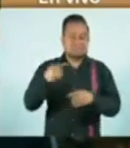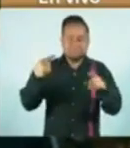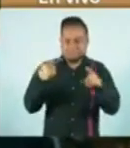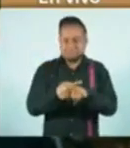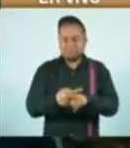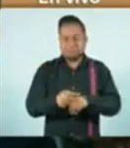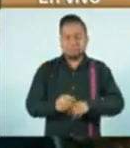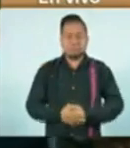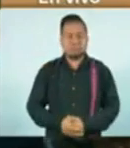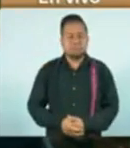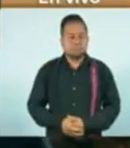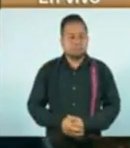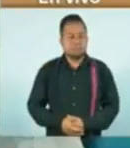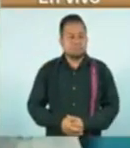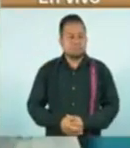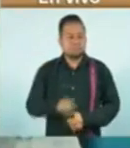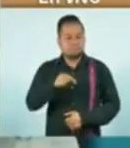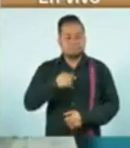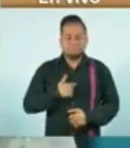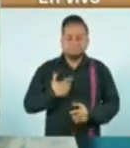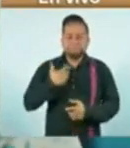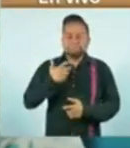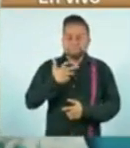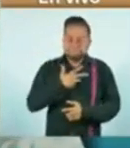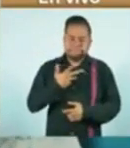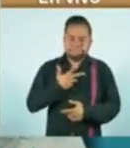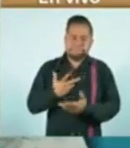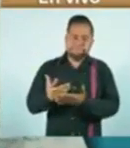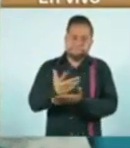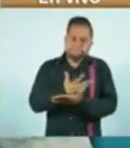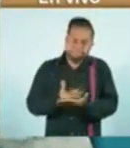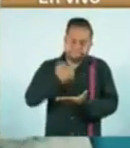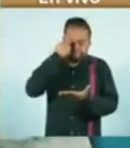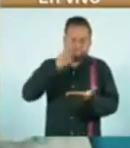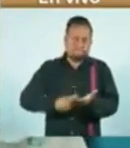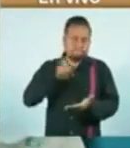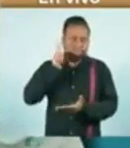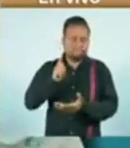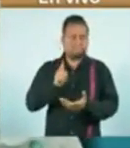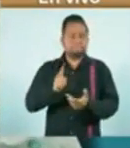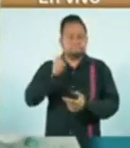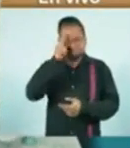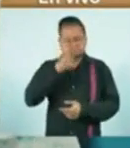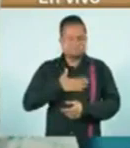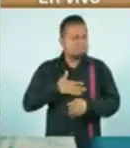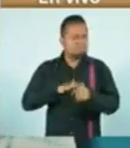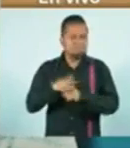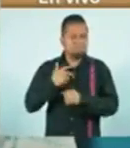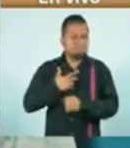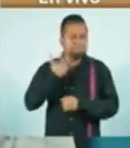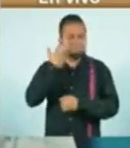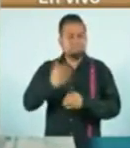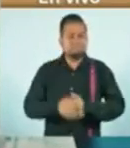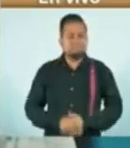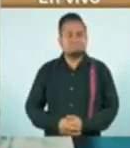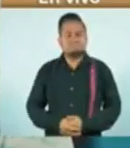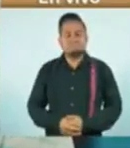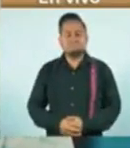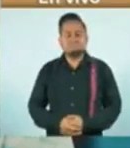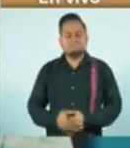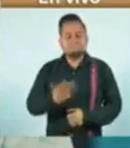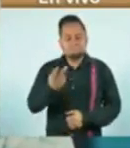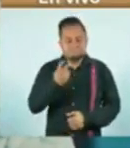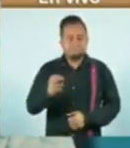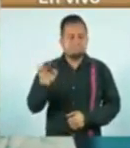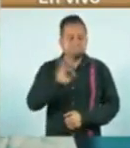sobre todo ganas de creer. Esperanza para mí puede ser como una idea de